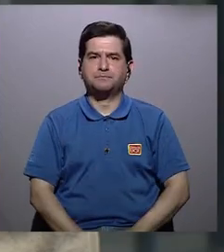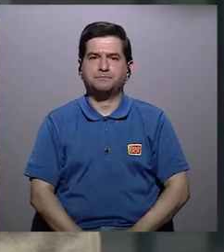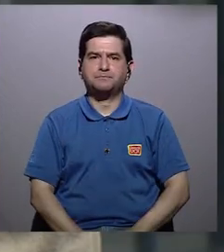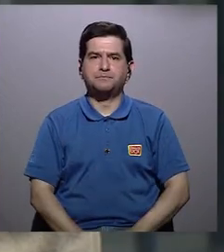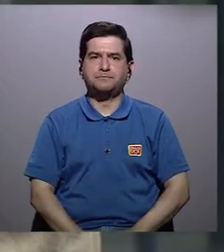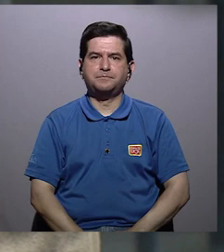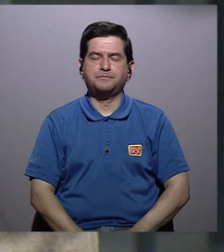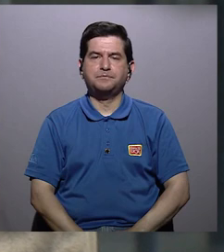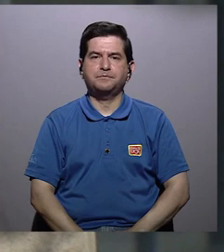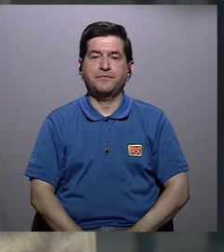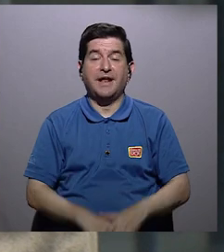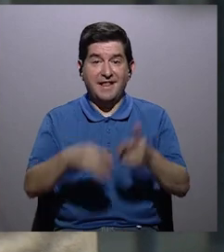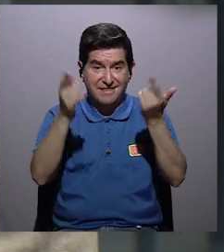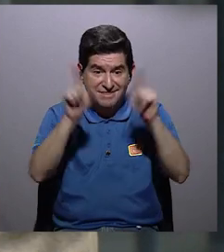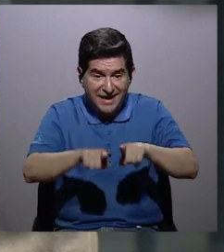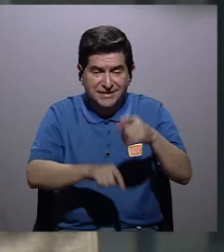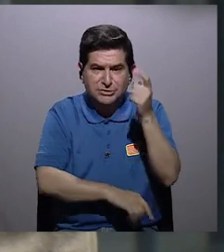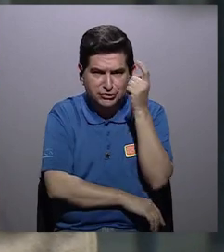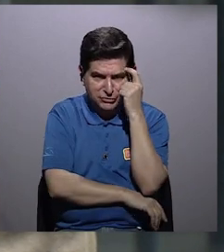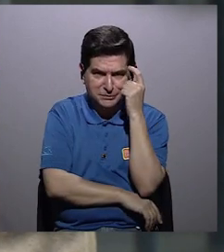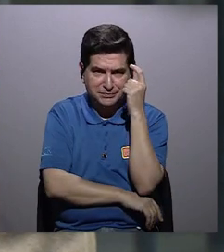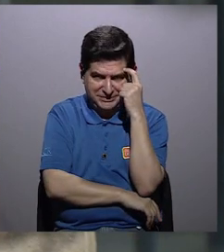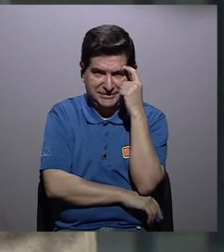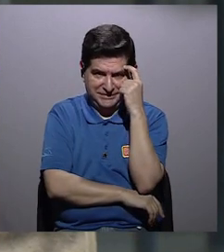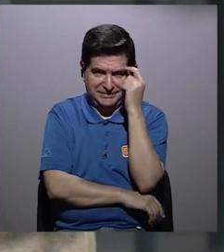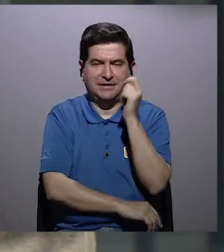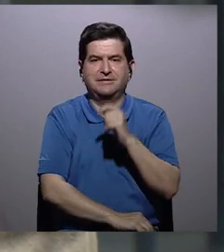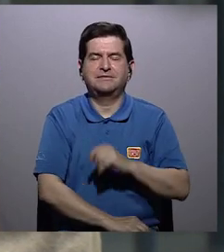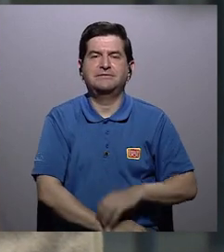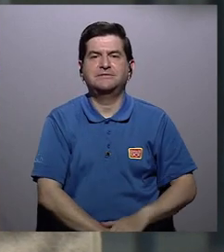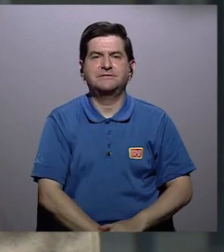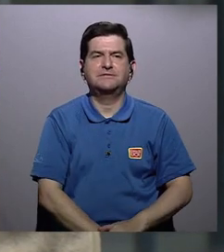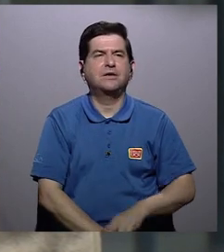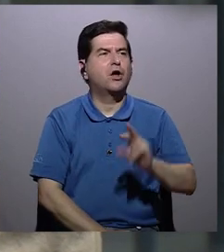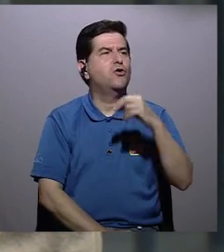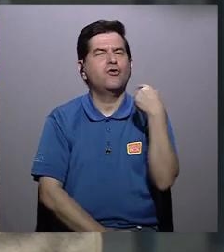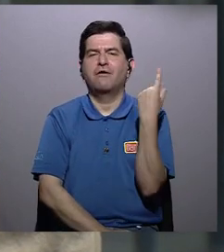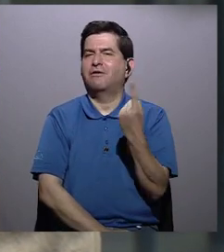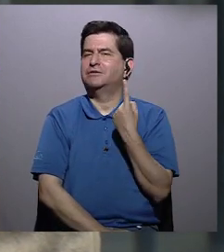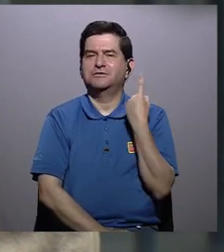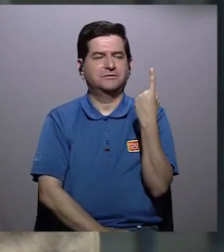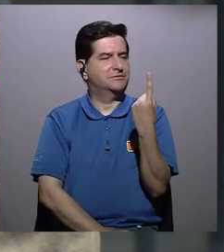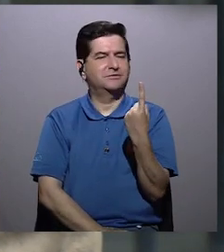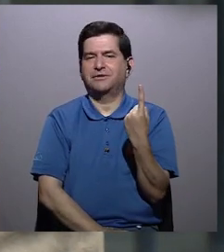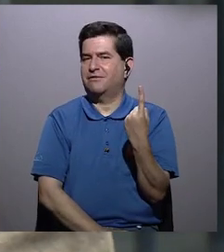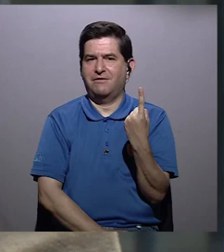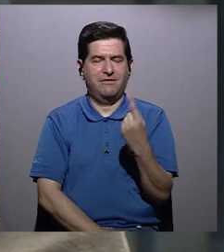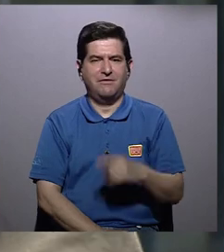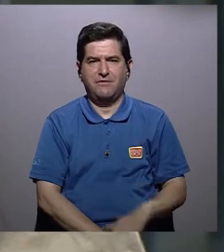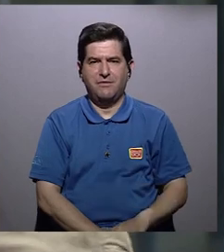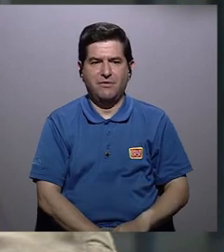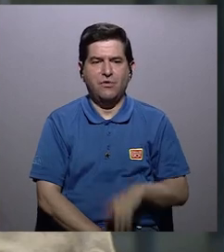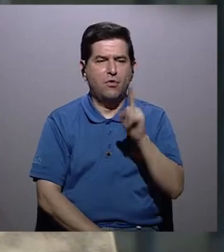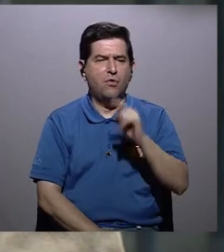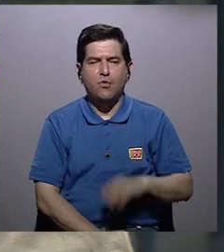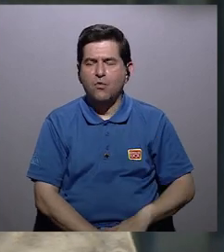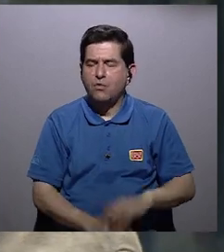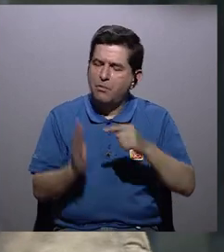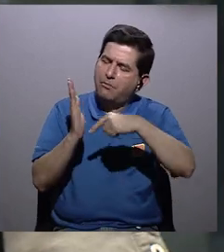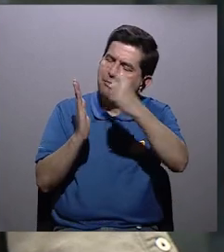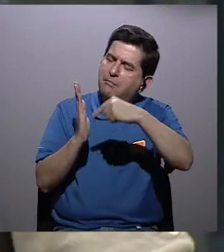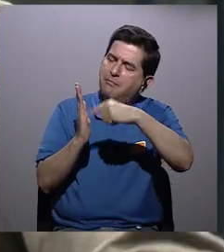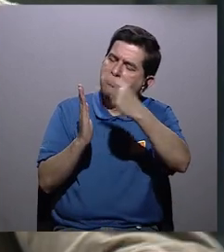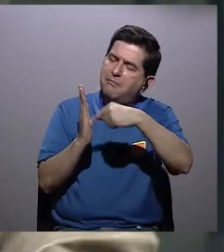resultados. De hecho, están pensados no solo para llevar un cotejo